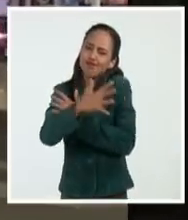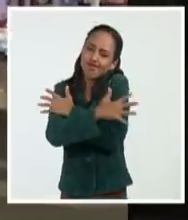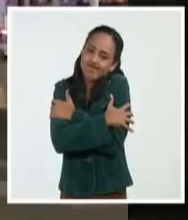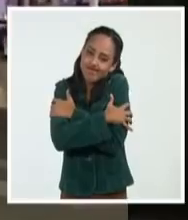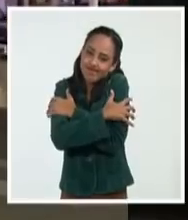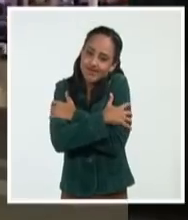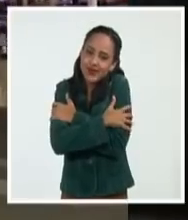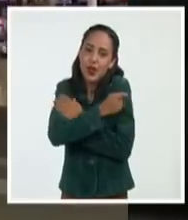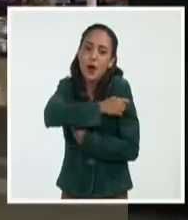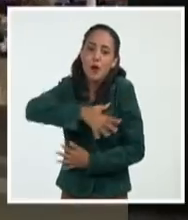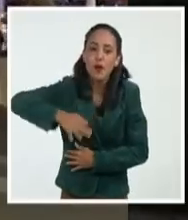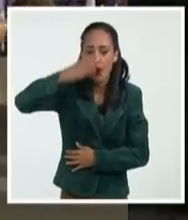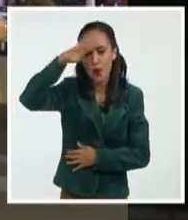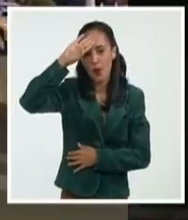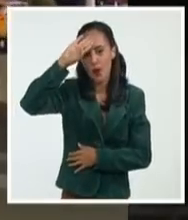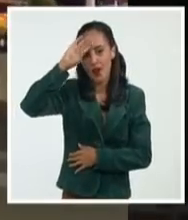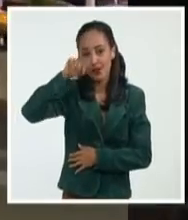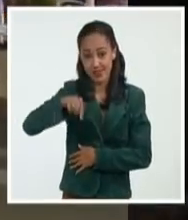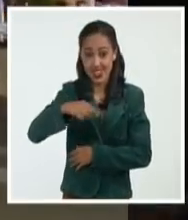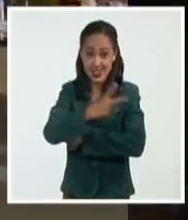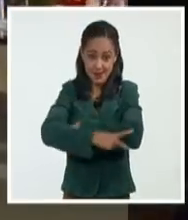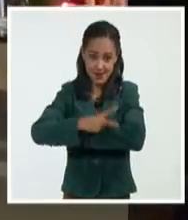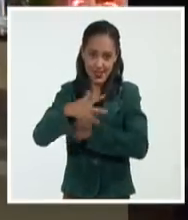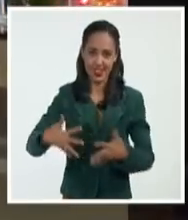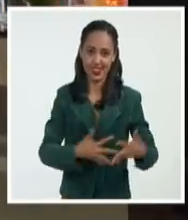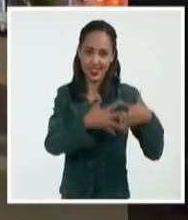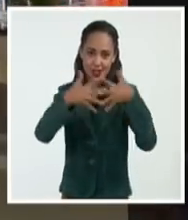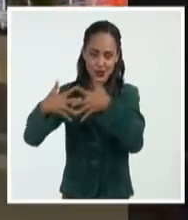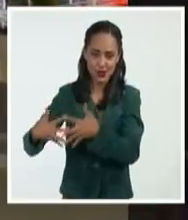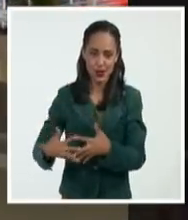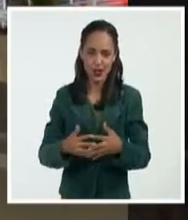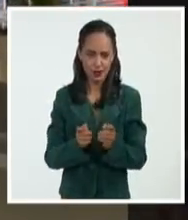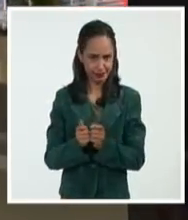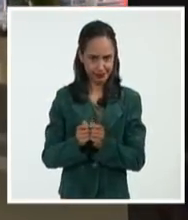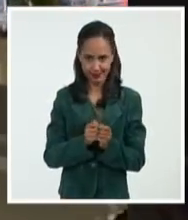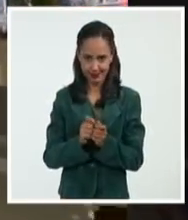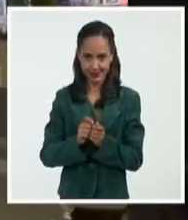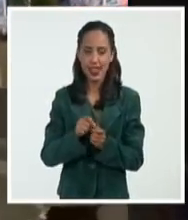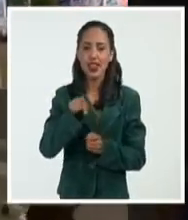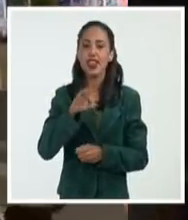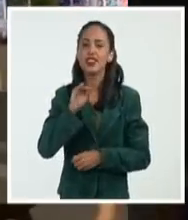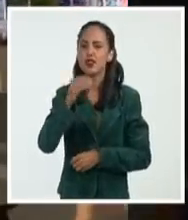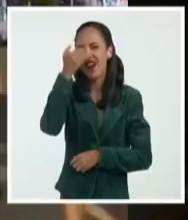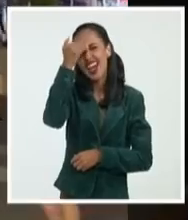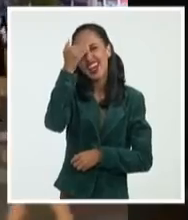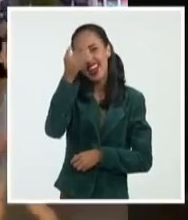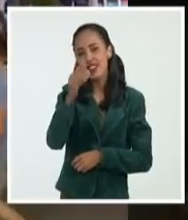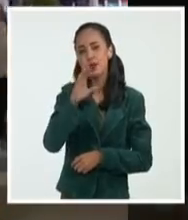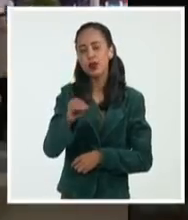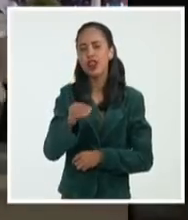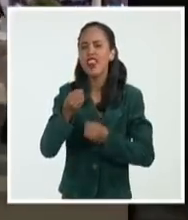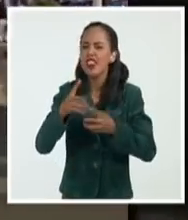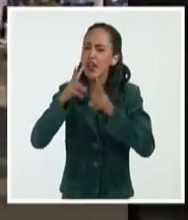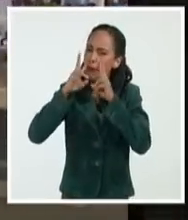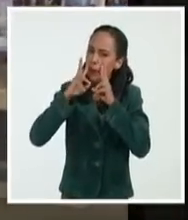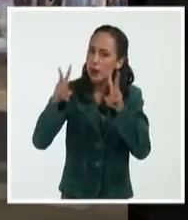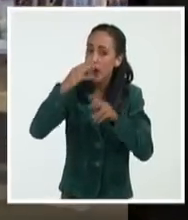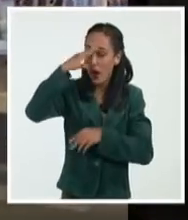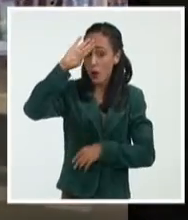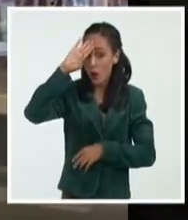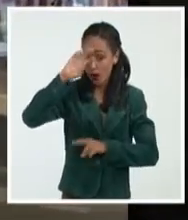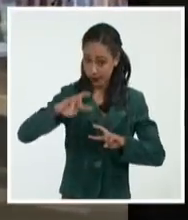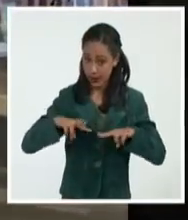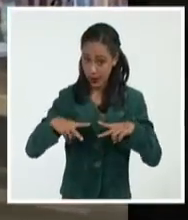en el corazón del estado neoyorquino. Asimismo escribió: gracias por decir de dejen vivir a Cuba, y reiteró en otro